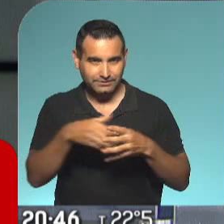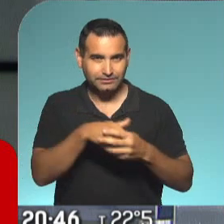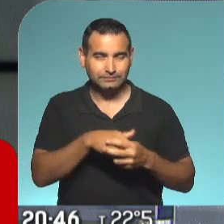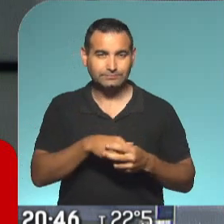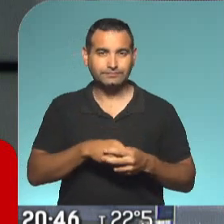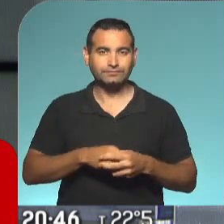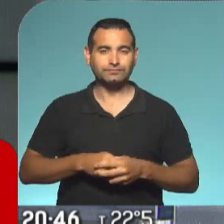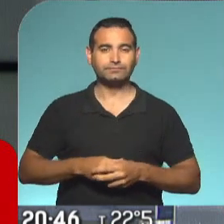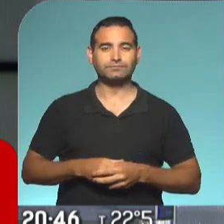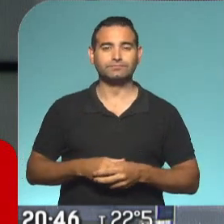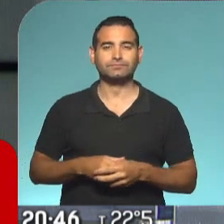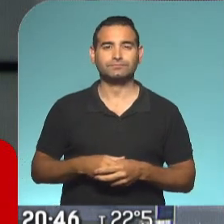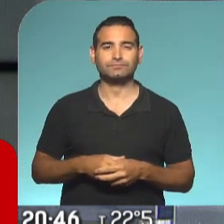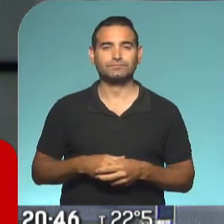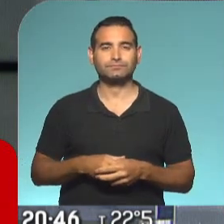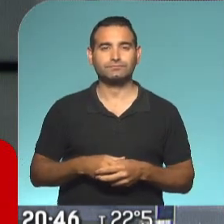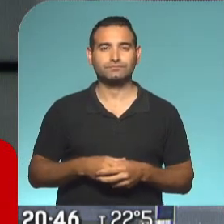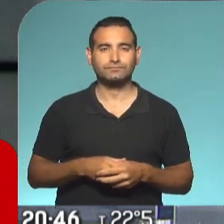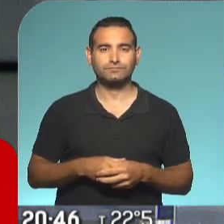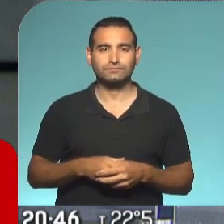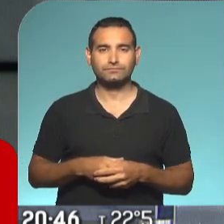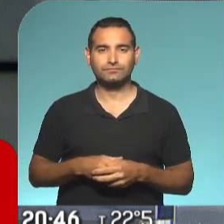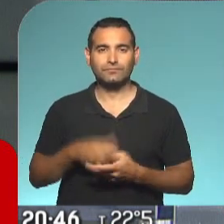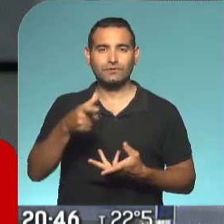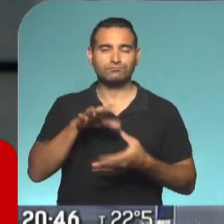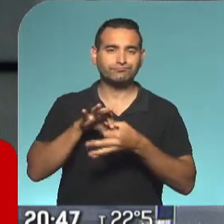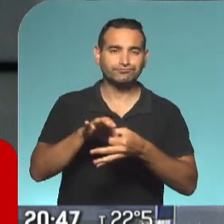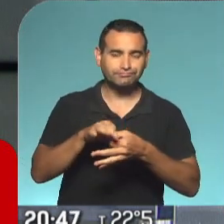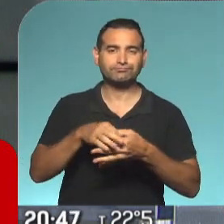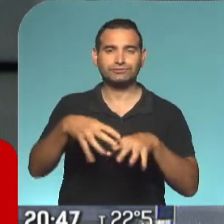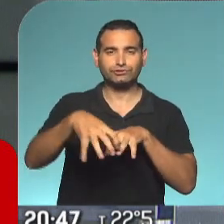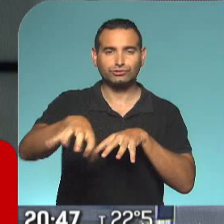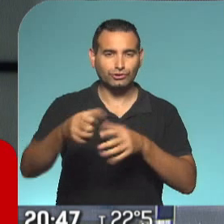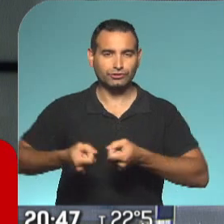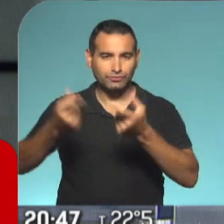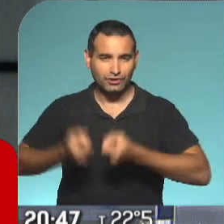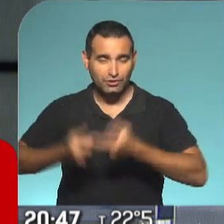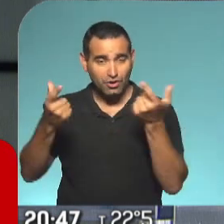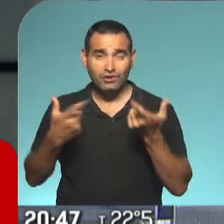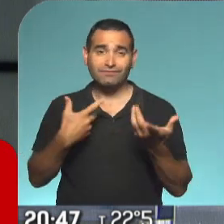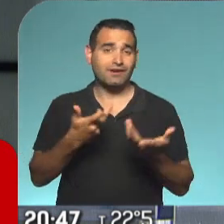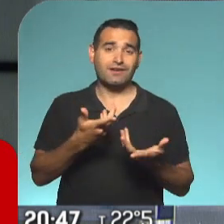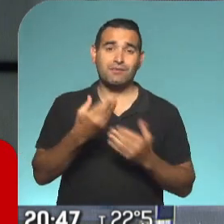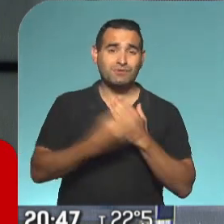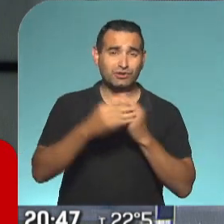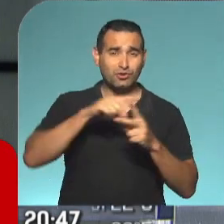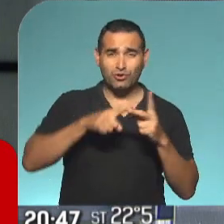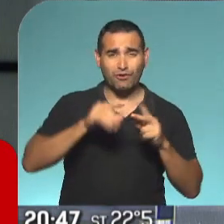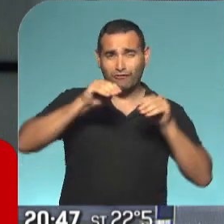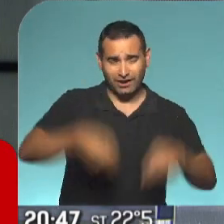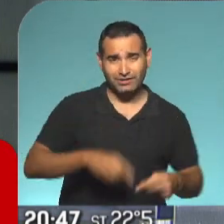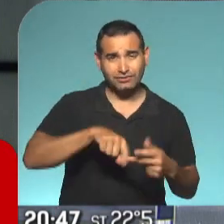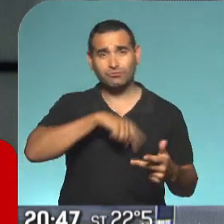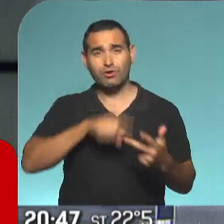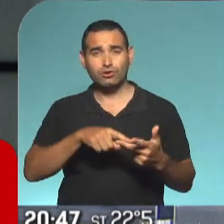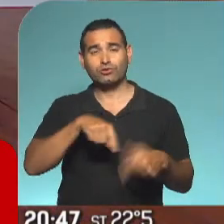Bungiborn, aliado a estos sectores agroexportadores, que puso en marcha. Fracasaron estos dos ministros, después hubo un